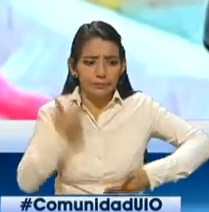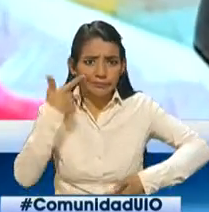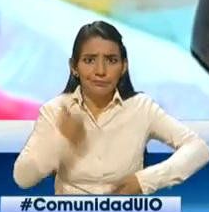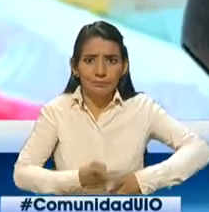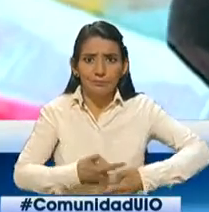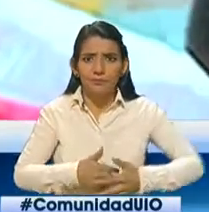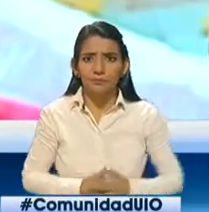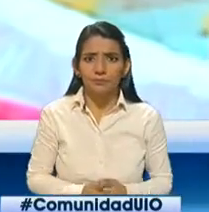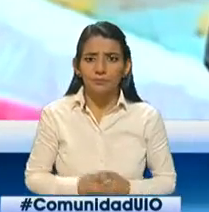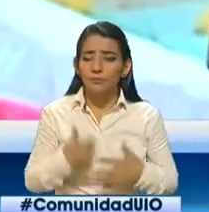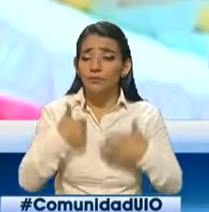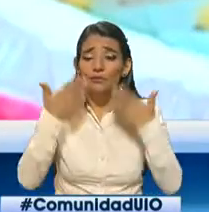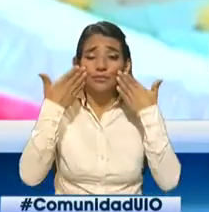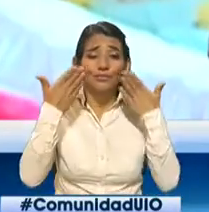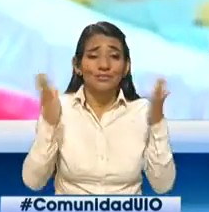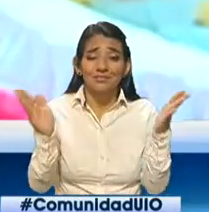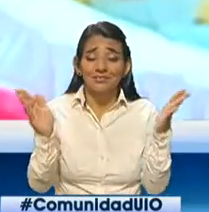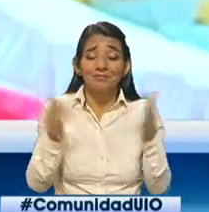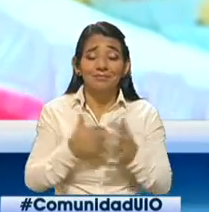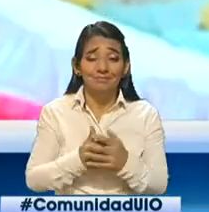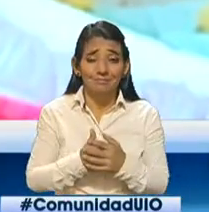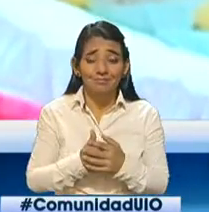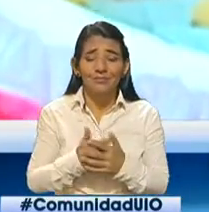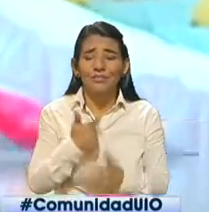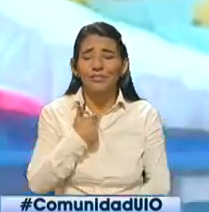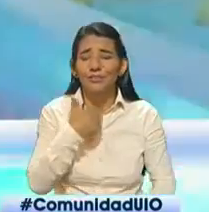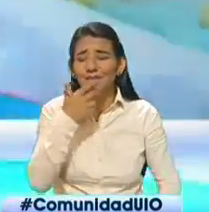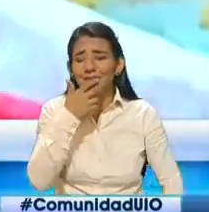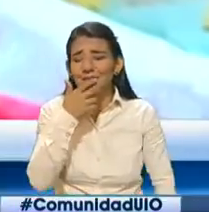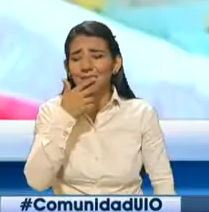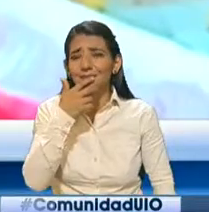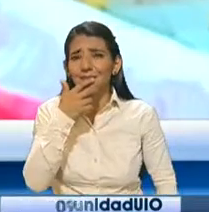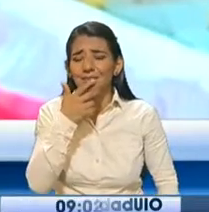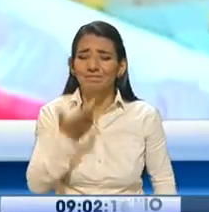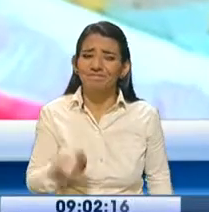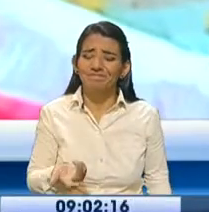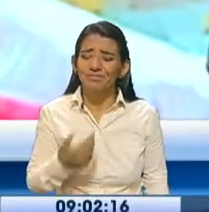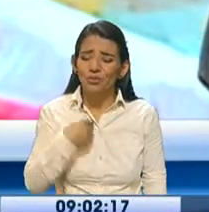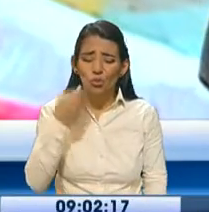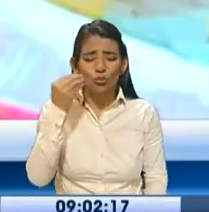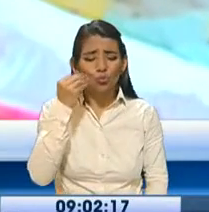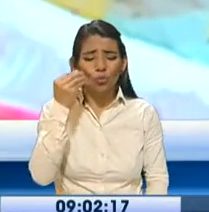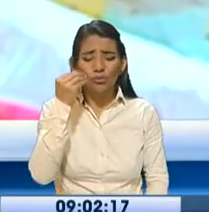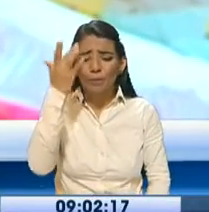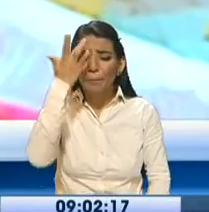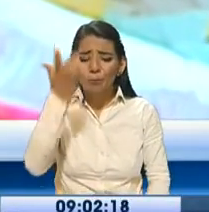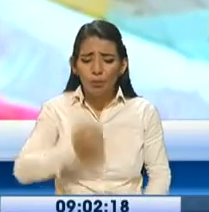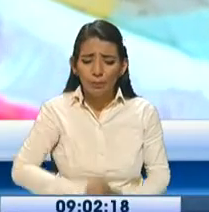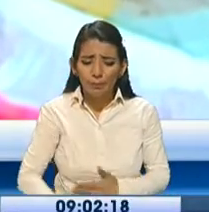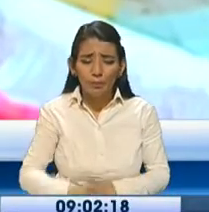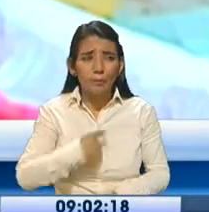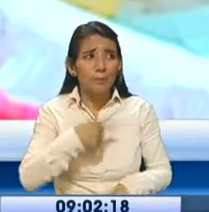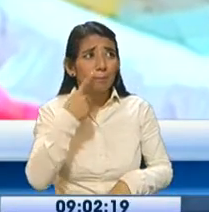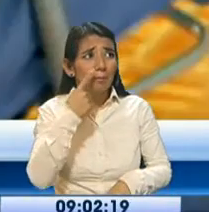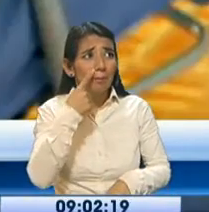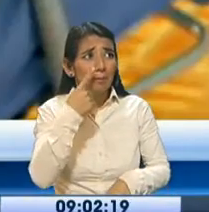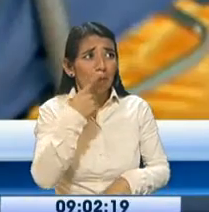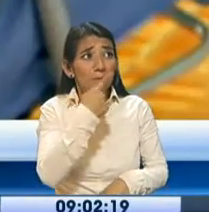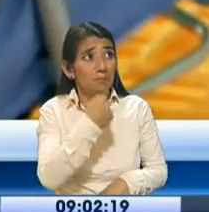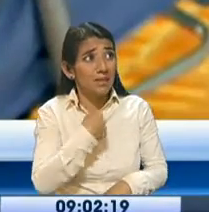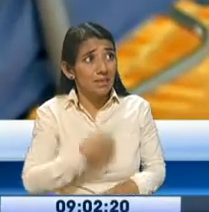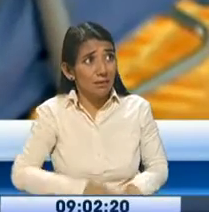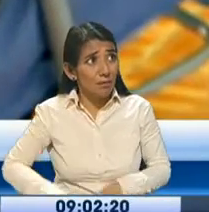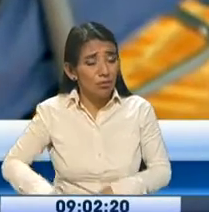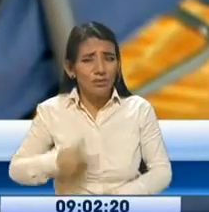hacer. Estaba en que chuta, como que dije de gana lo tuve, de gana no le hice caso a mi papi. Donde